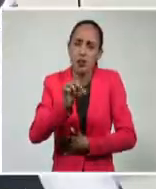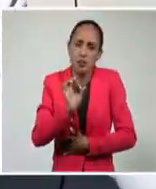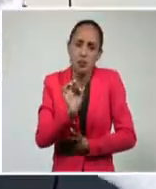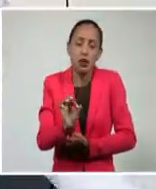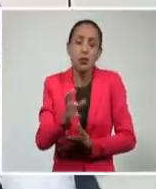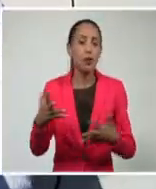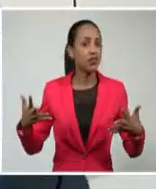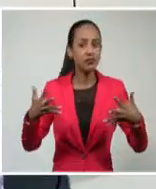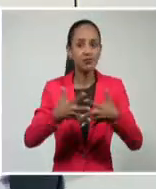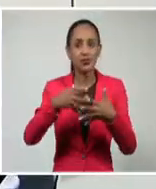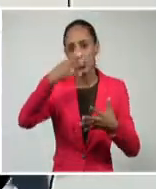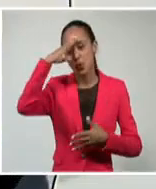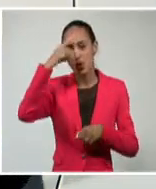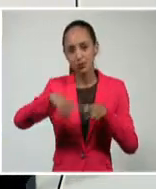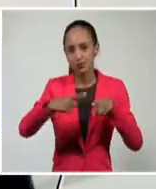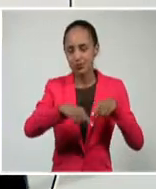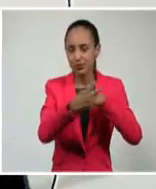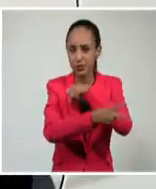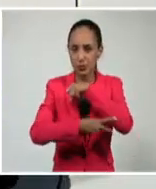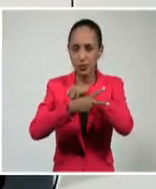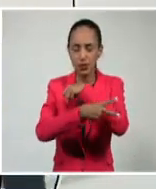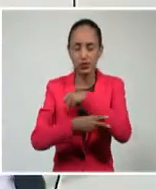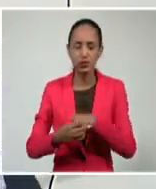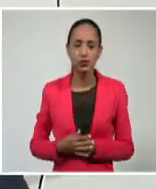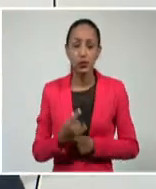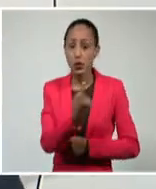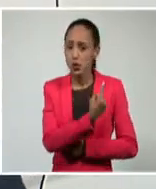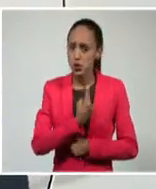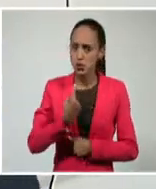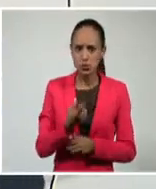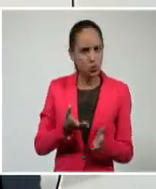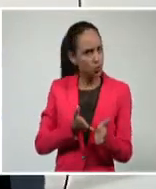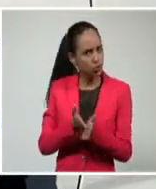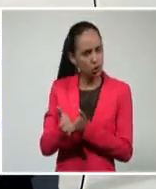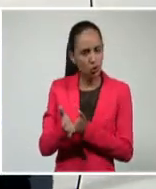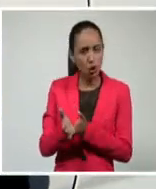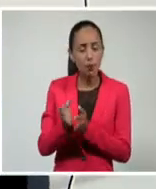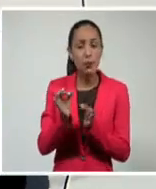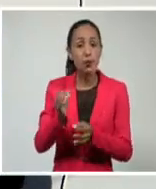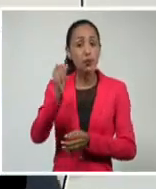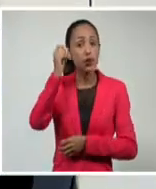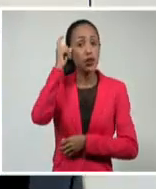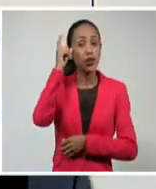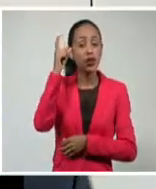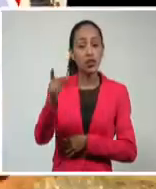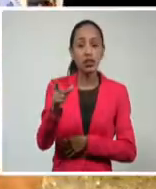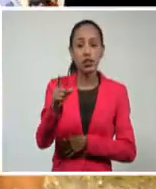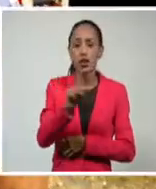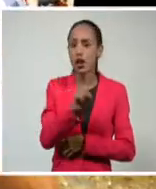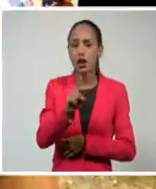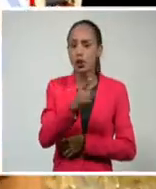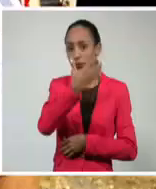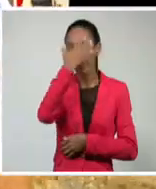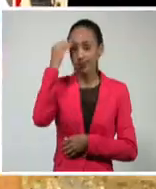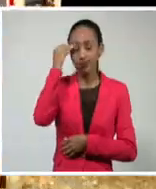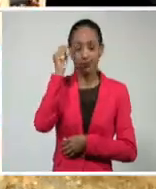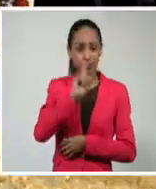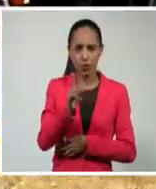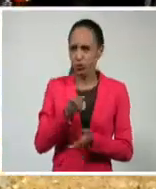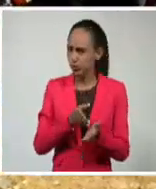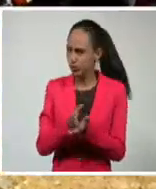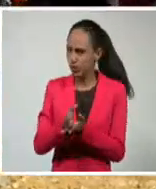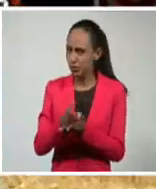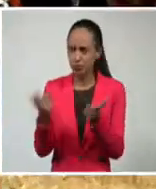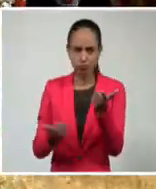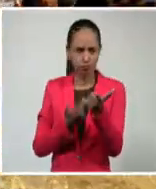vista. Desde luego no han podido con nosotros, no nos van a tumbar y las ideas no se matan. Y por eso